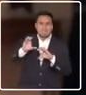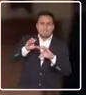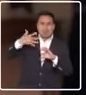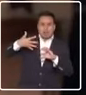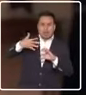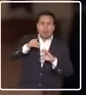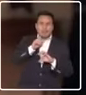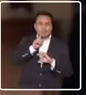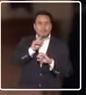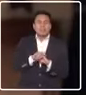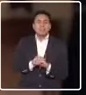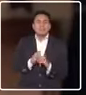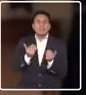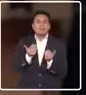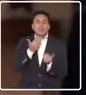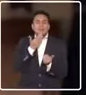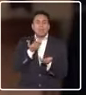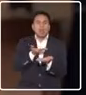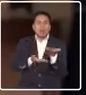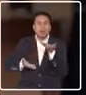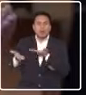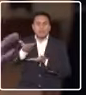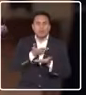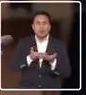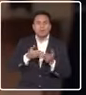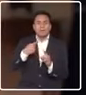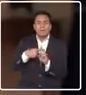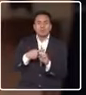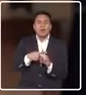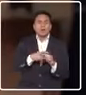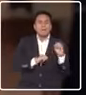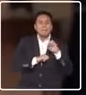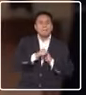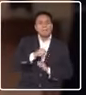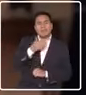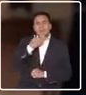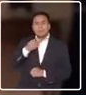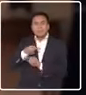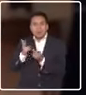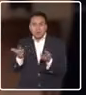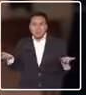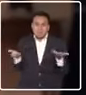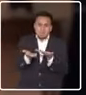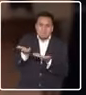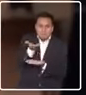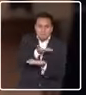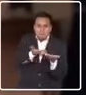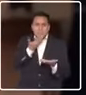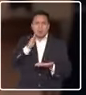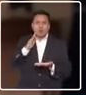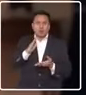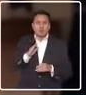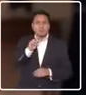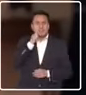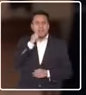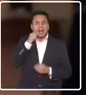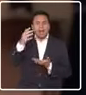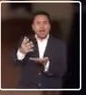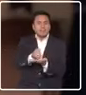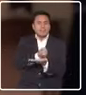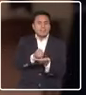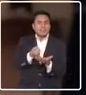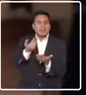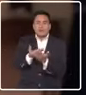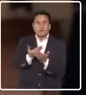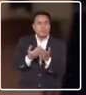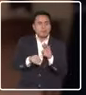agregado requerimos además de una colaboración virtuosa público-privada que saque lo mejor de cada parte y permita obtener el